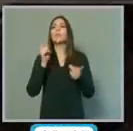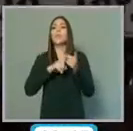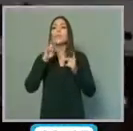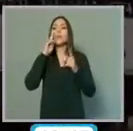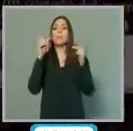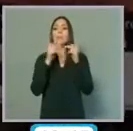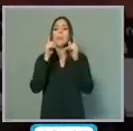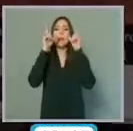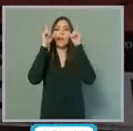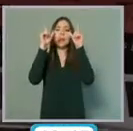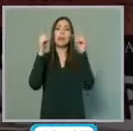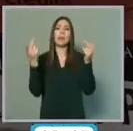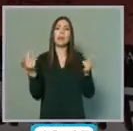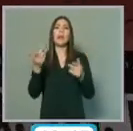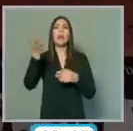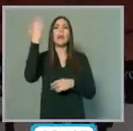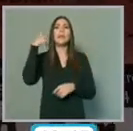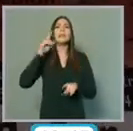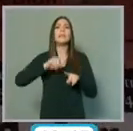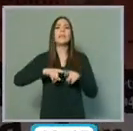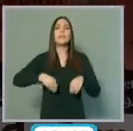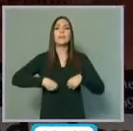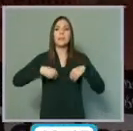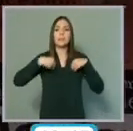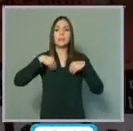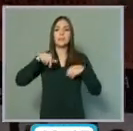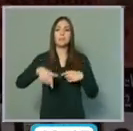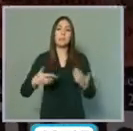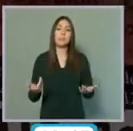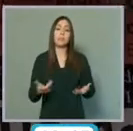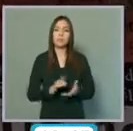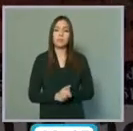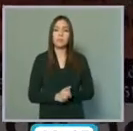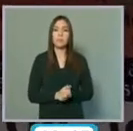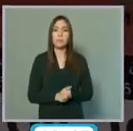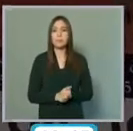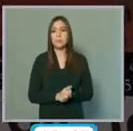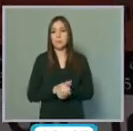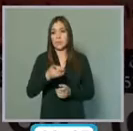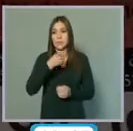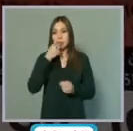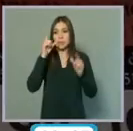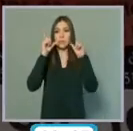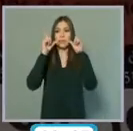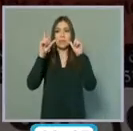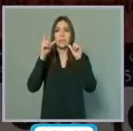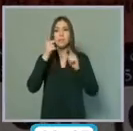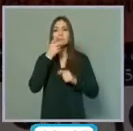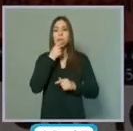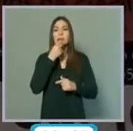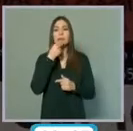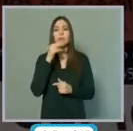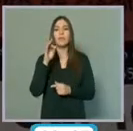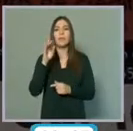joven. ¿Y quién vivió aquí? Conocerlo. ¿Quién vivió? La verdad no, este sí está ahí, dice, ¿no? ¿Quién dice? El